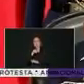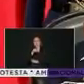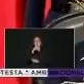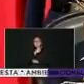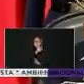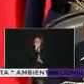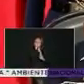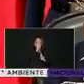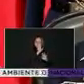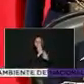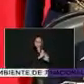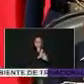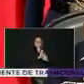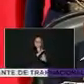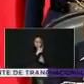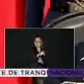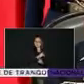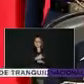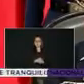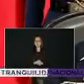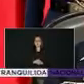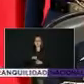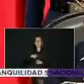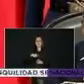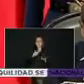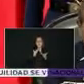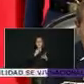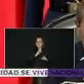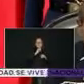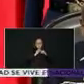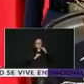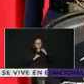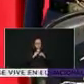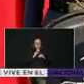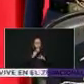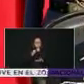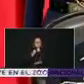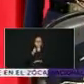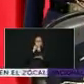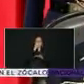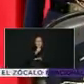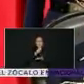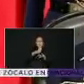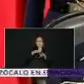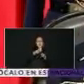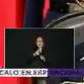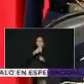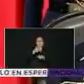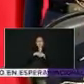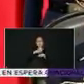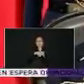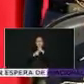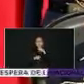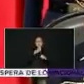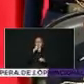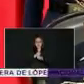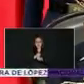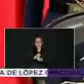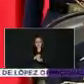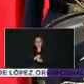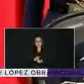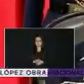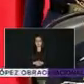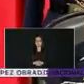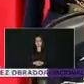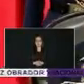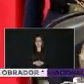Estamos elaborando el presupuesto del año próximo y gracias a los ahorros